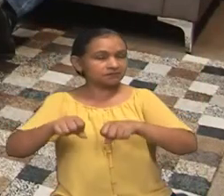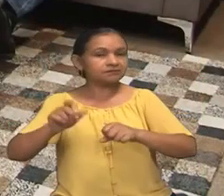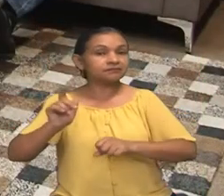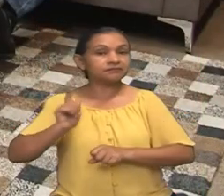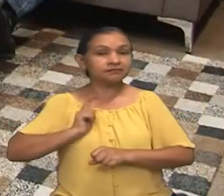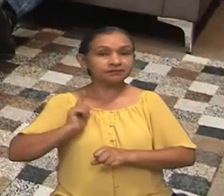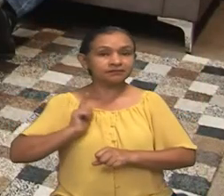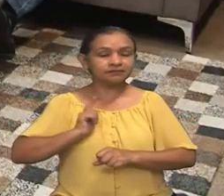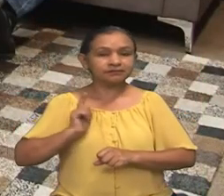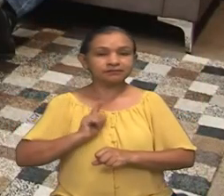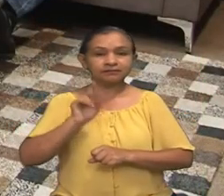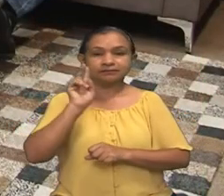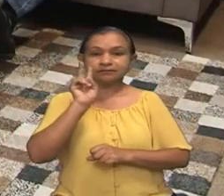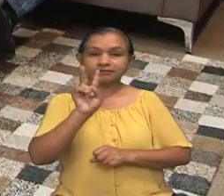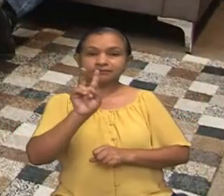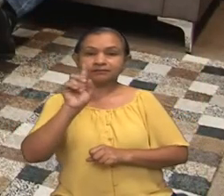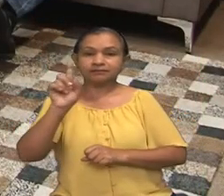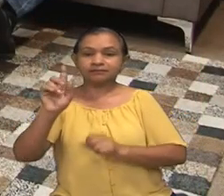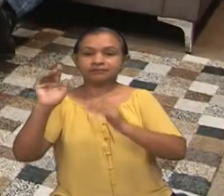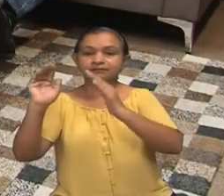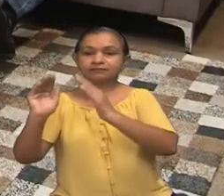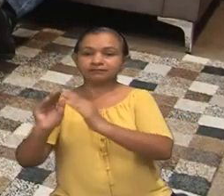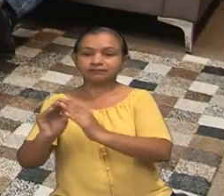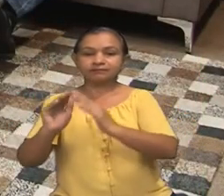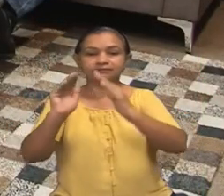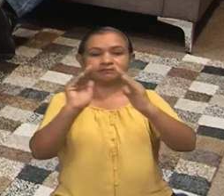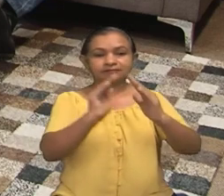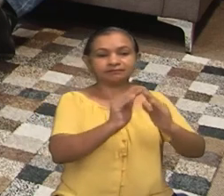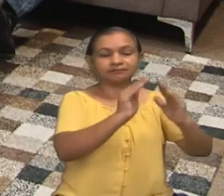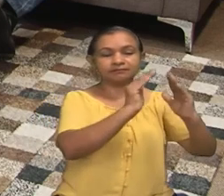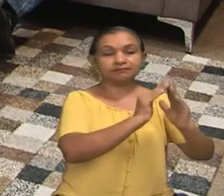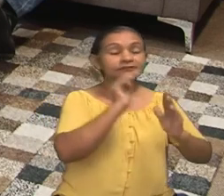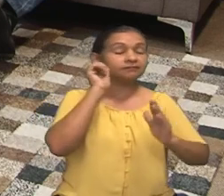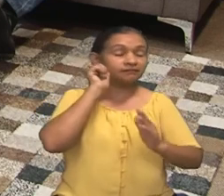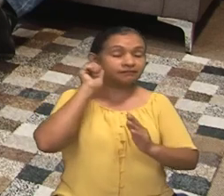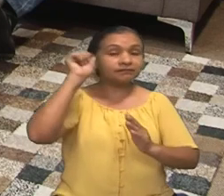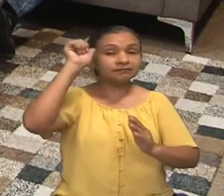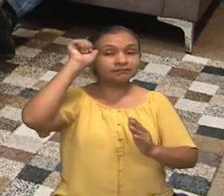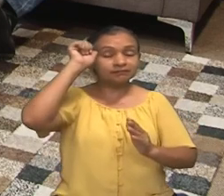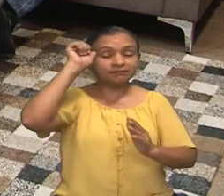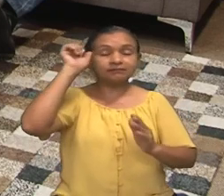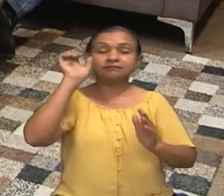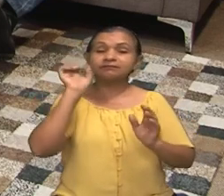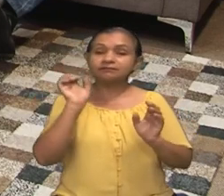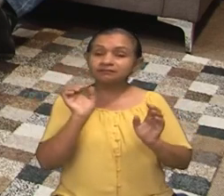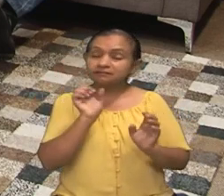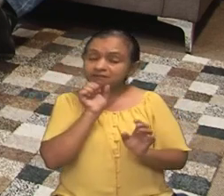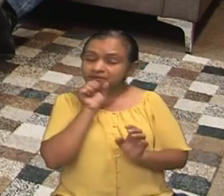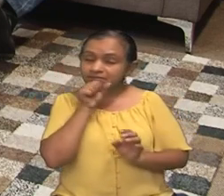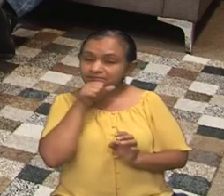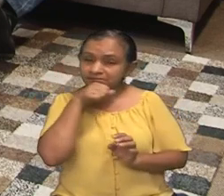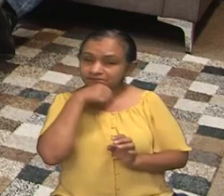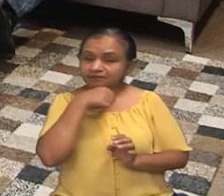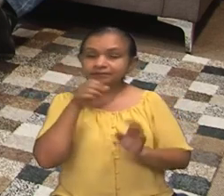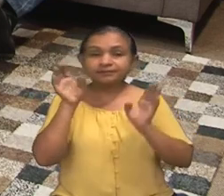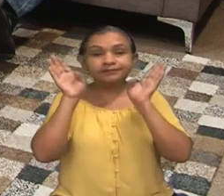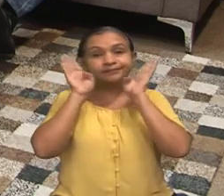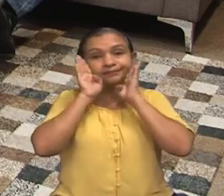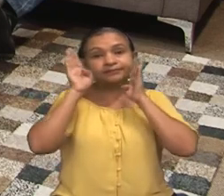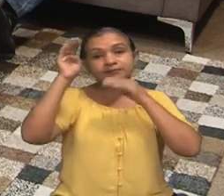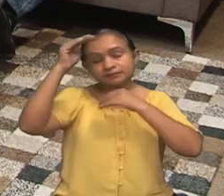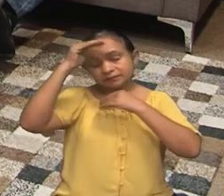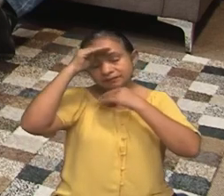contamos con 21 hogares de adultos mayores a nivel nacional. Estos hogares son privados, pero